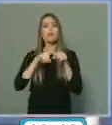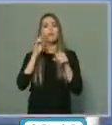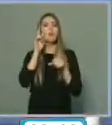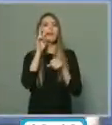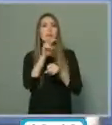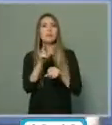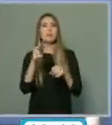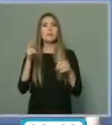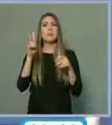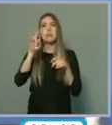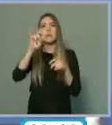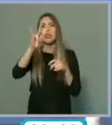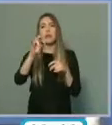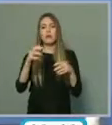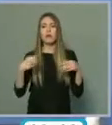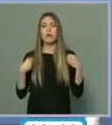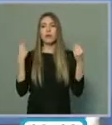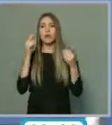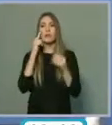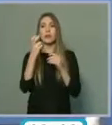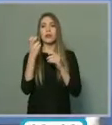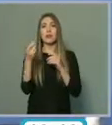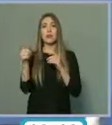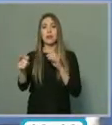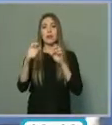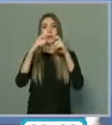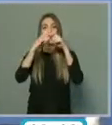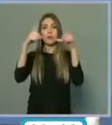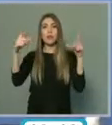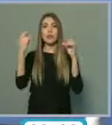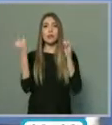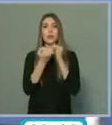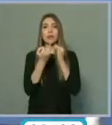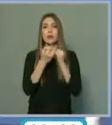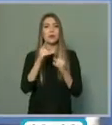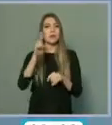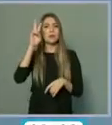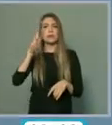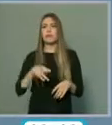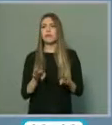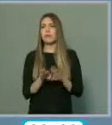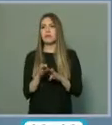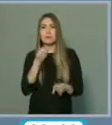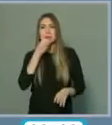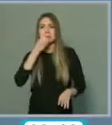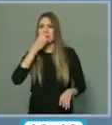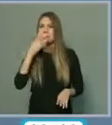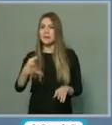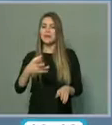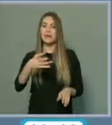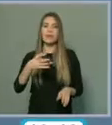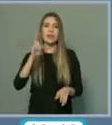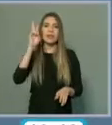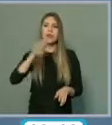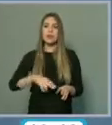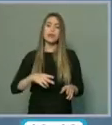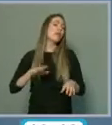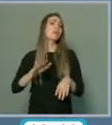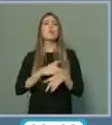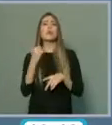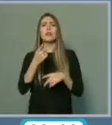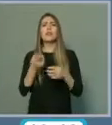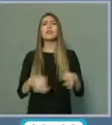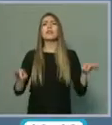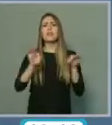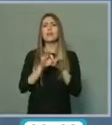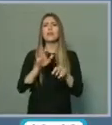transcurría esto desde Cabo Cañaveral, Florida. Y estamos viendo las imágenes, bellísimo, esto es un hito como comentamos. Sí, claro. ¿Por qué es